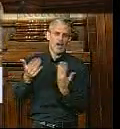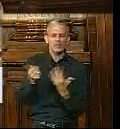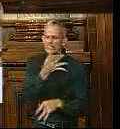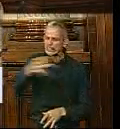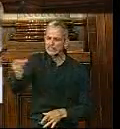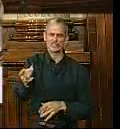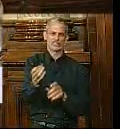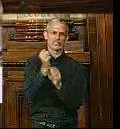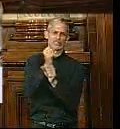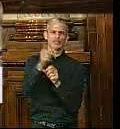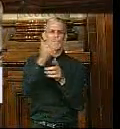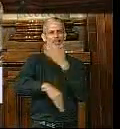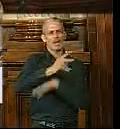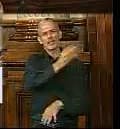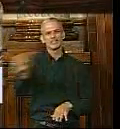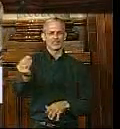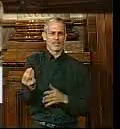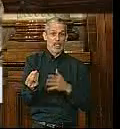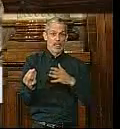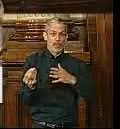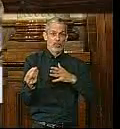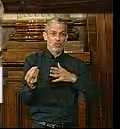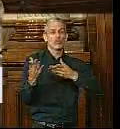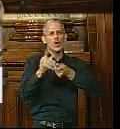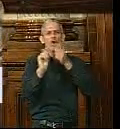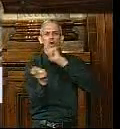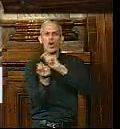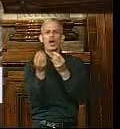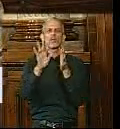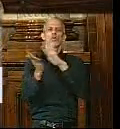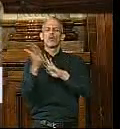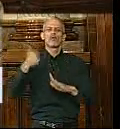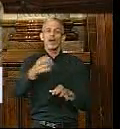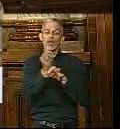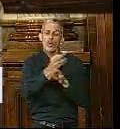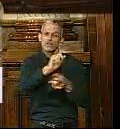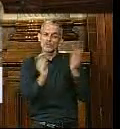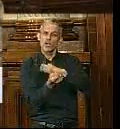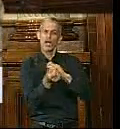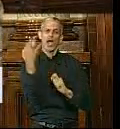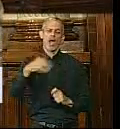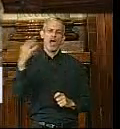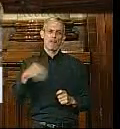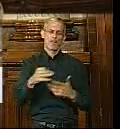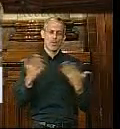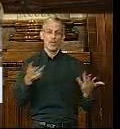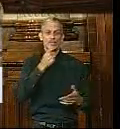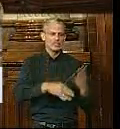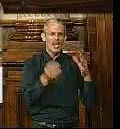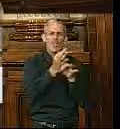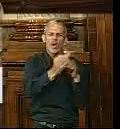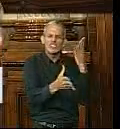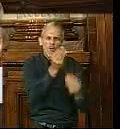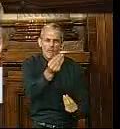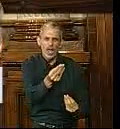la inclusión, los cambios, sobre todo, como decías, en la educación, porque si falla